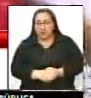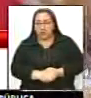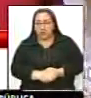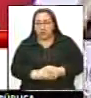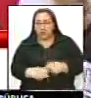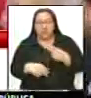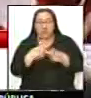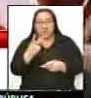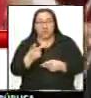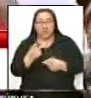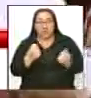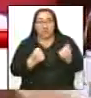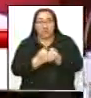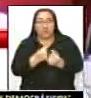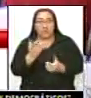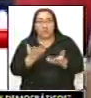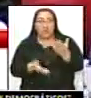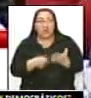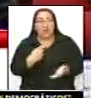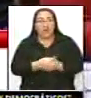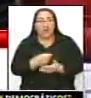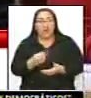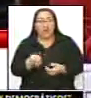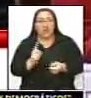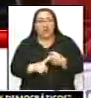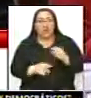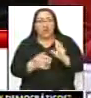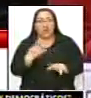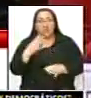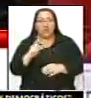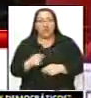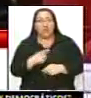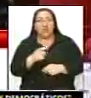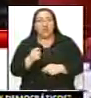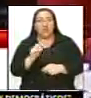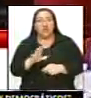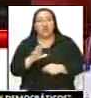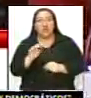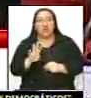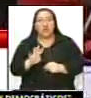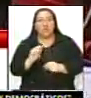Segundo, apoyo a la balanza de pagos hasta